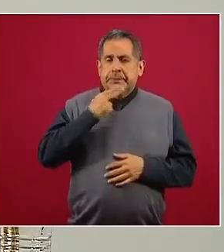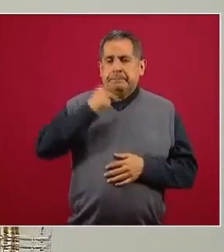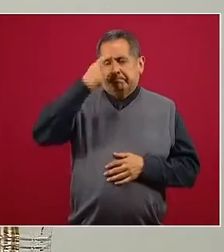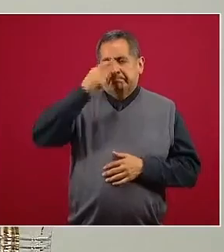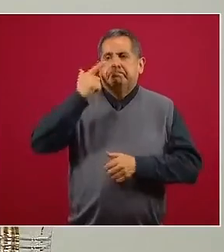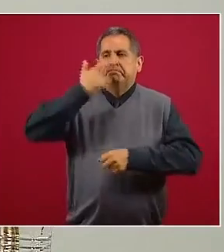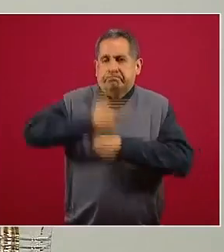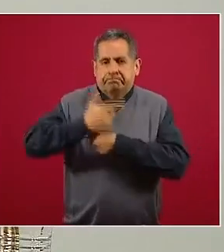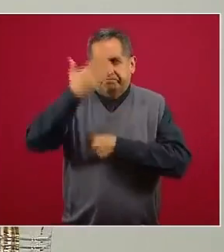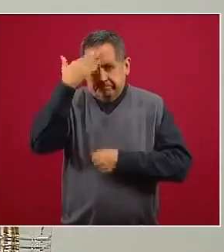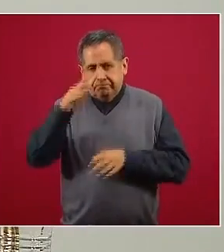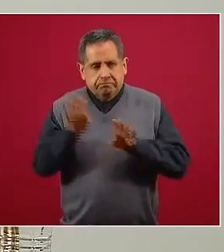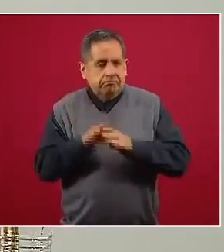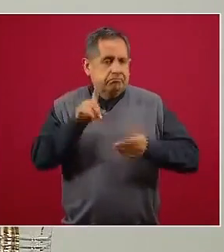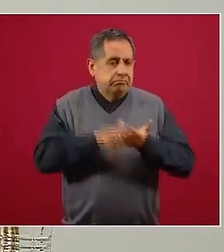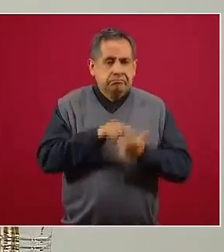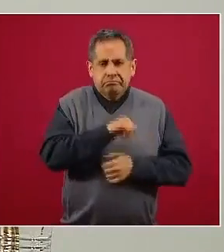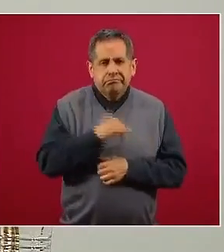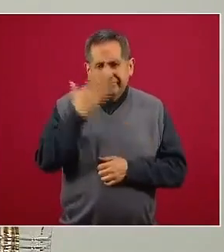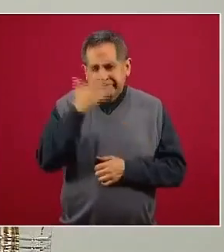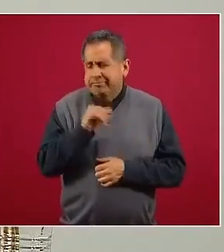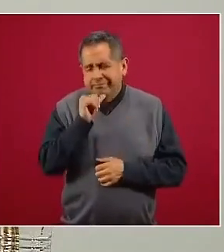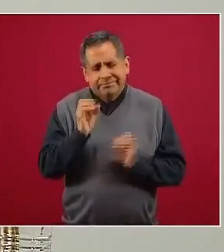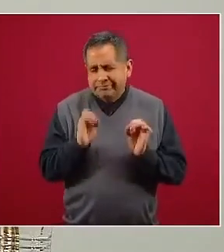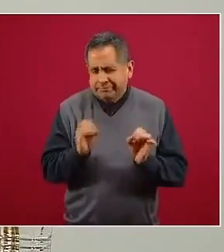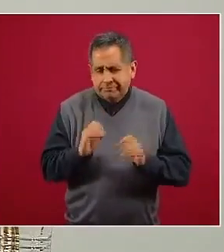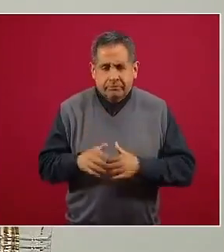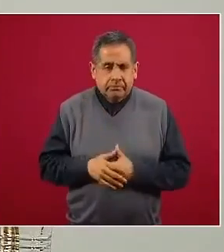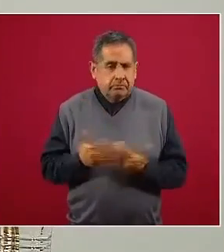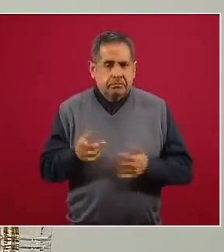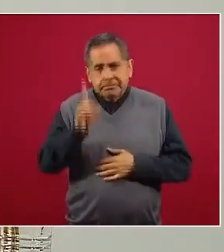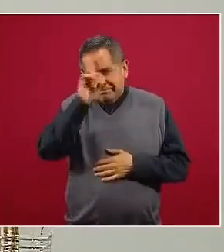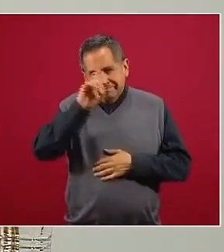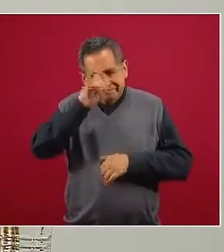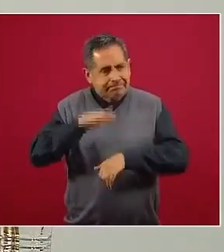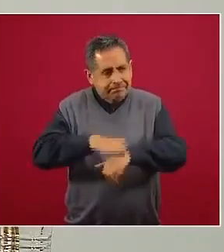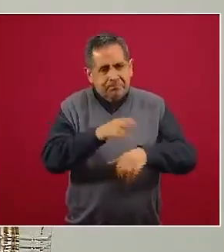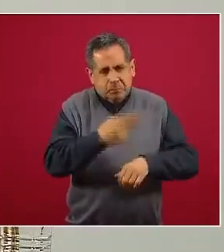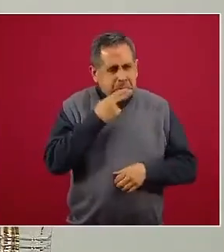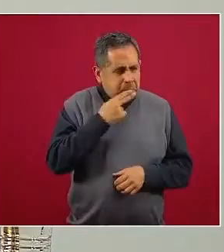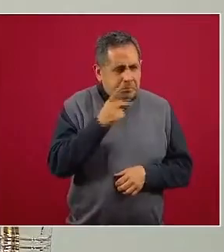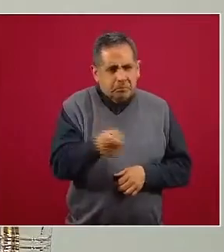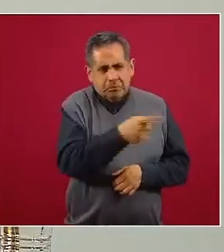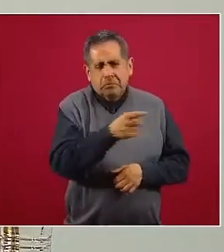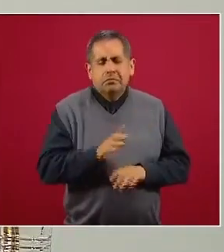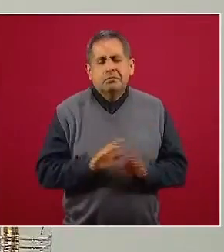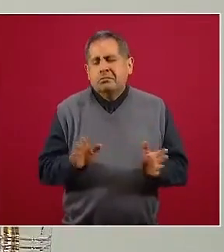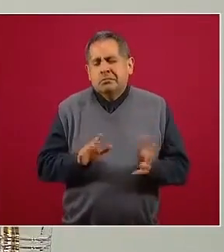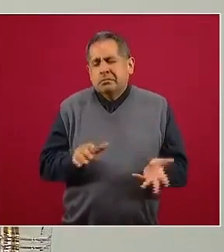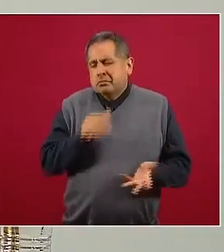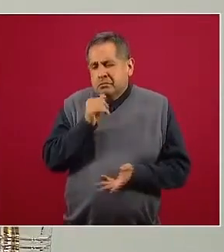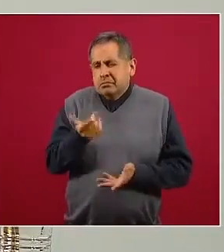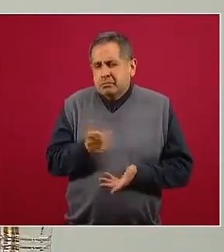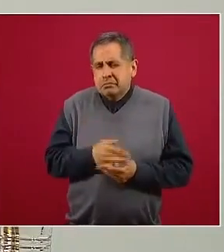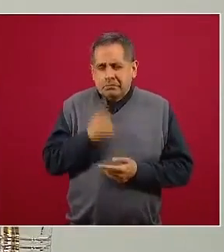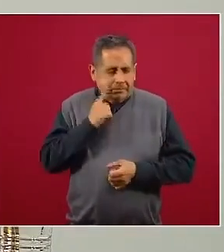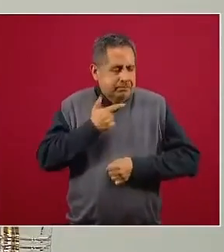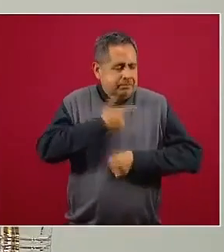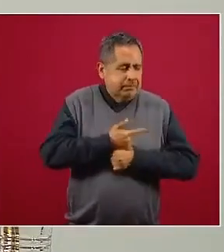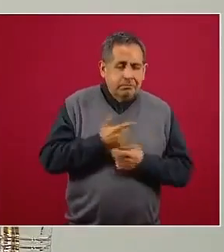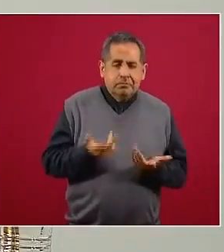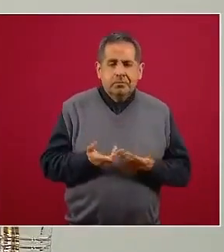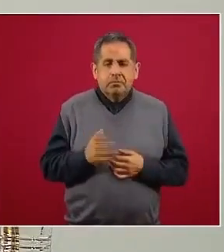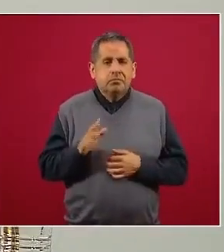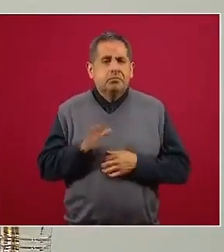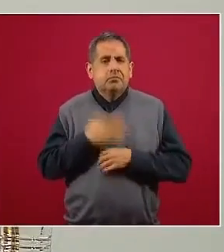utilidad a través de su resultado. Por eso no se recomiendan aún para ni vigilancia epidemiológica ni diagnóstico clínico,